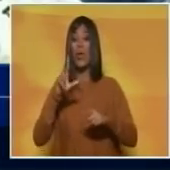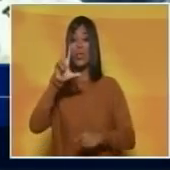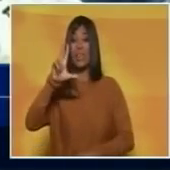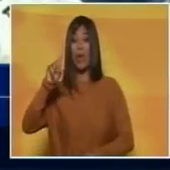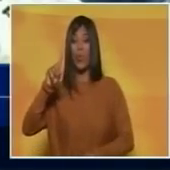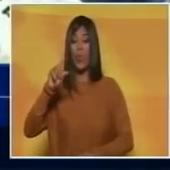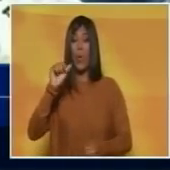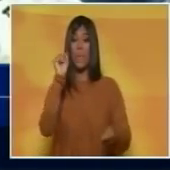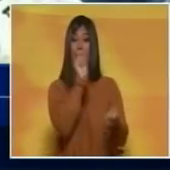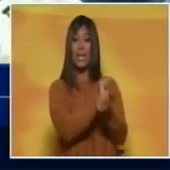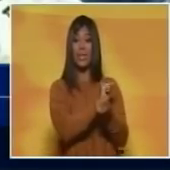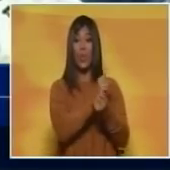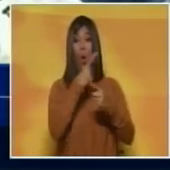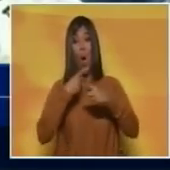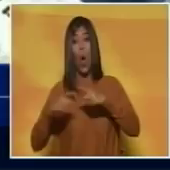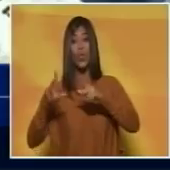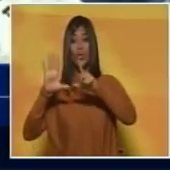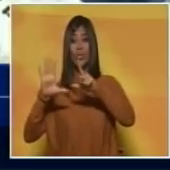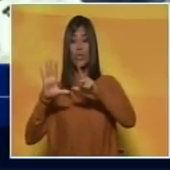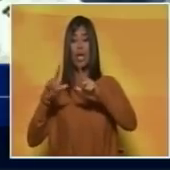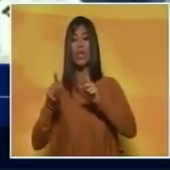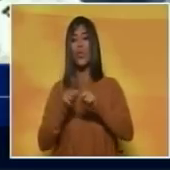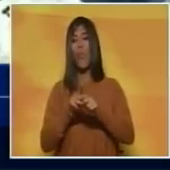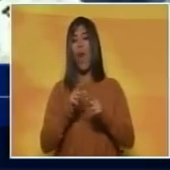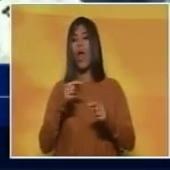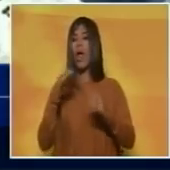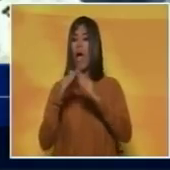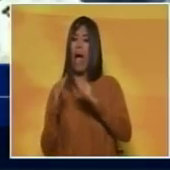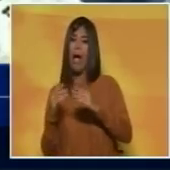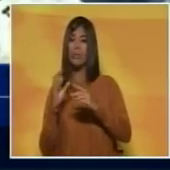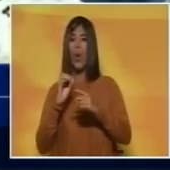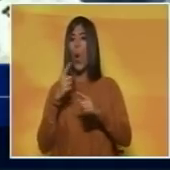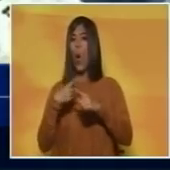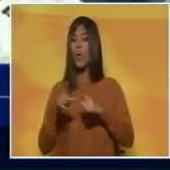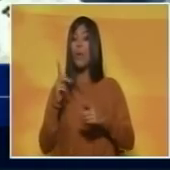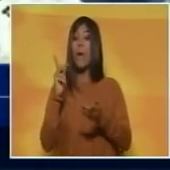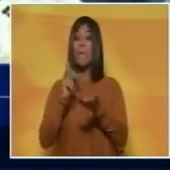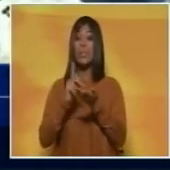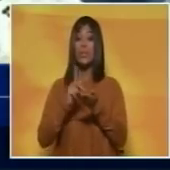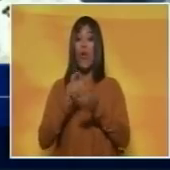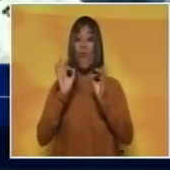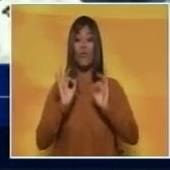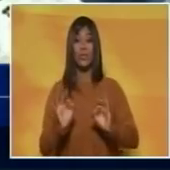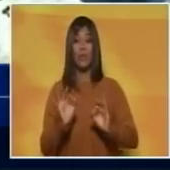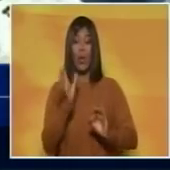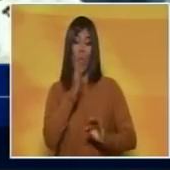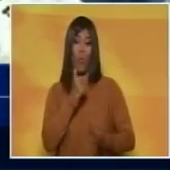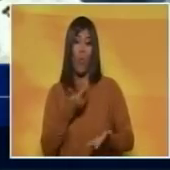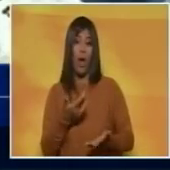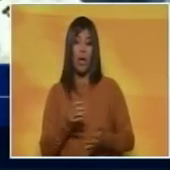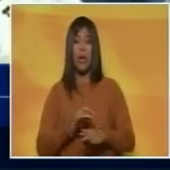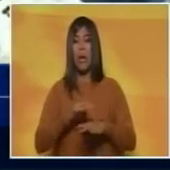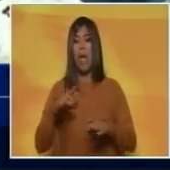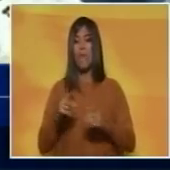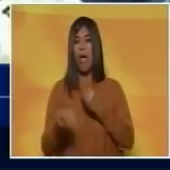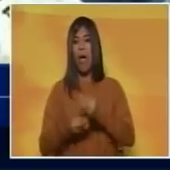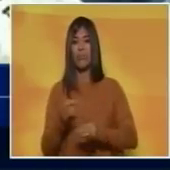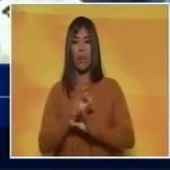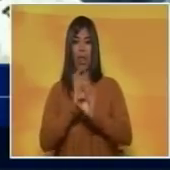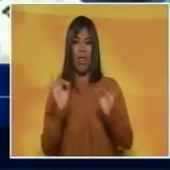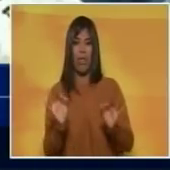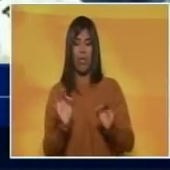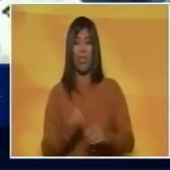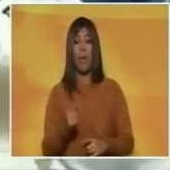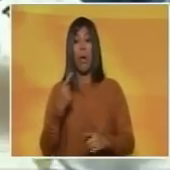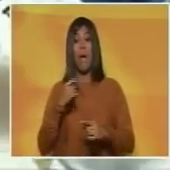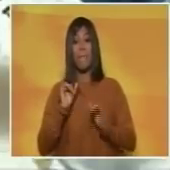y 7 obtuvieron medidas sustitutivas por no tener una participación grave en los hechos.